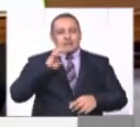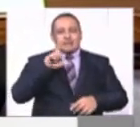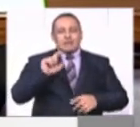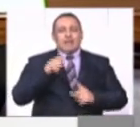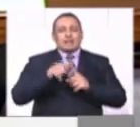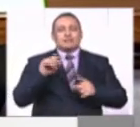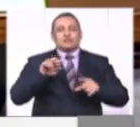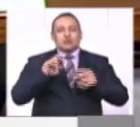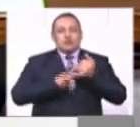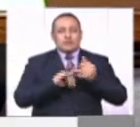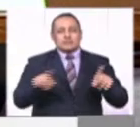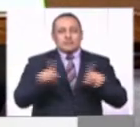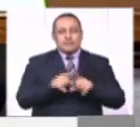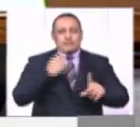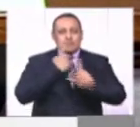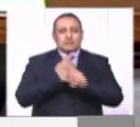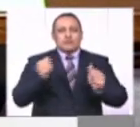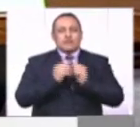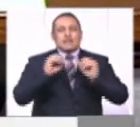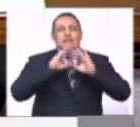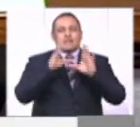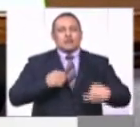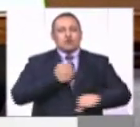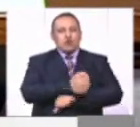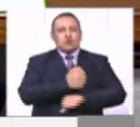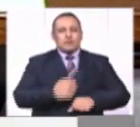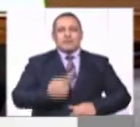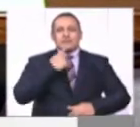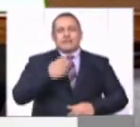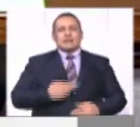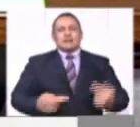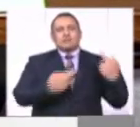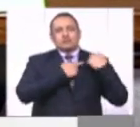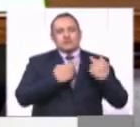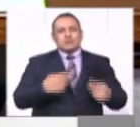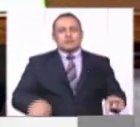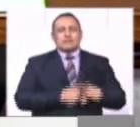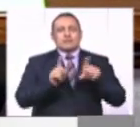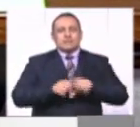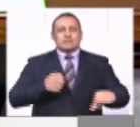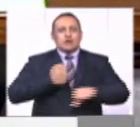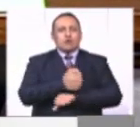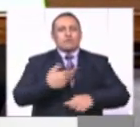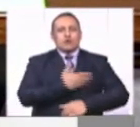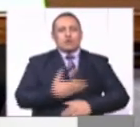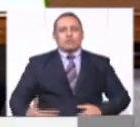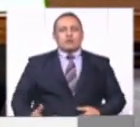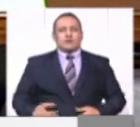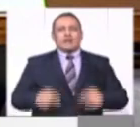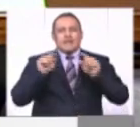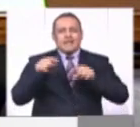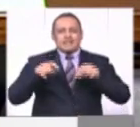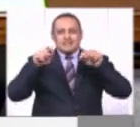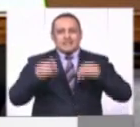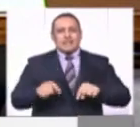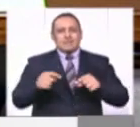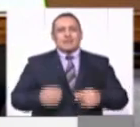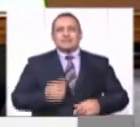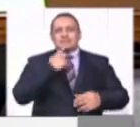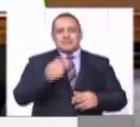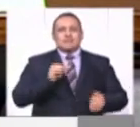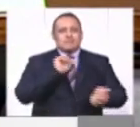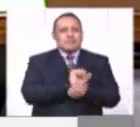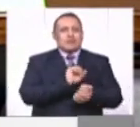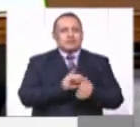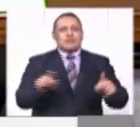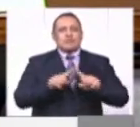estuvo presente el día del golpe y es cómplice de ese golpe de estado Él debería estar en prisión